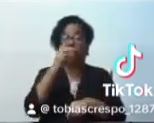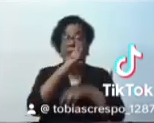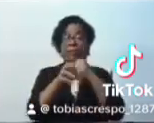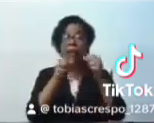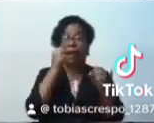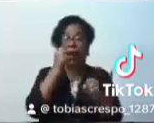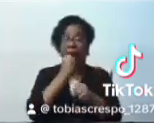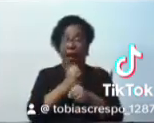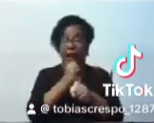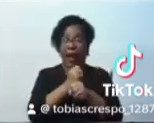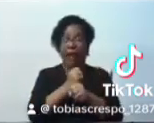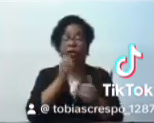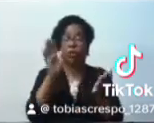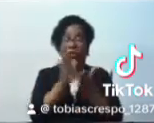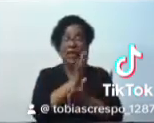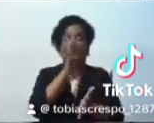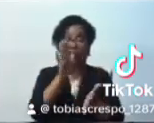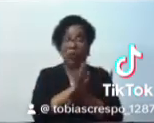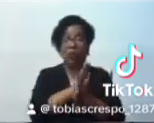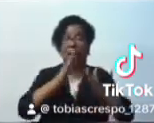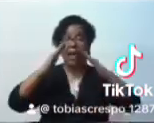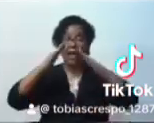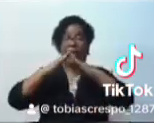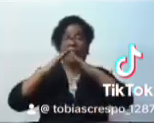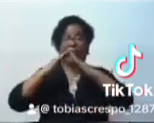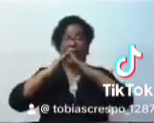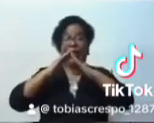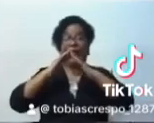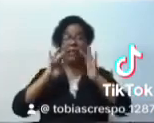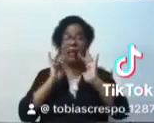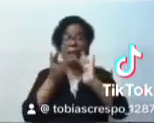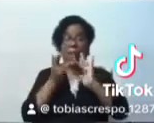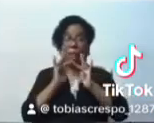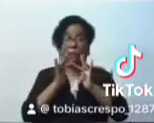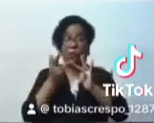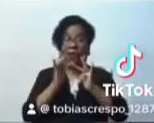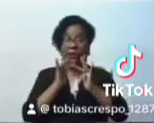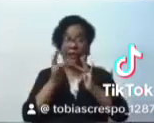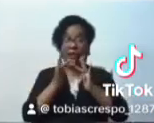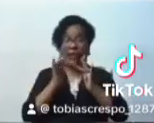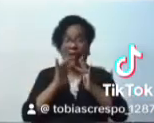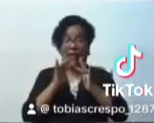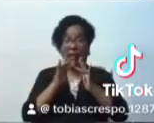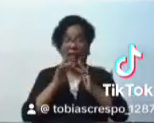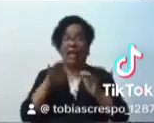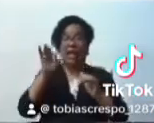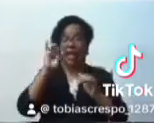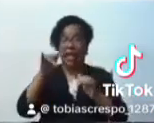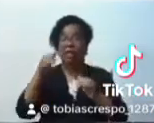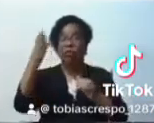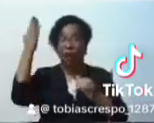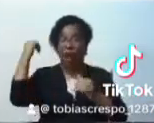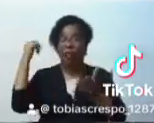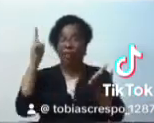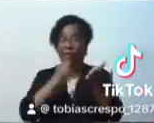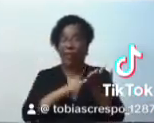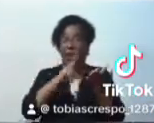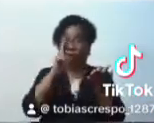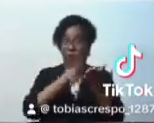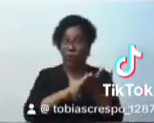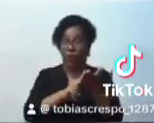suplidores tablets y equipos que no han sido entregados, un conflicto entre compra y el ministerio. Pero